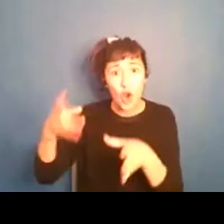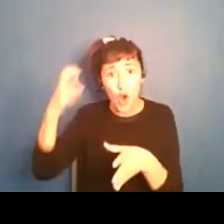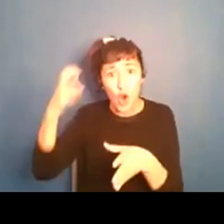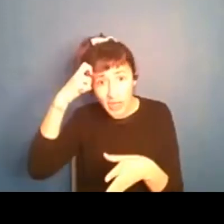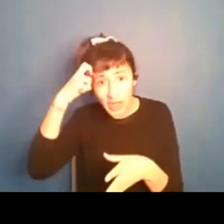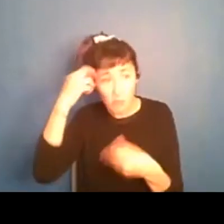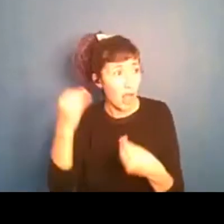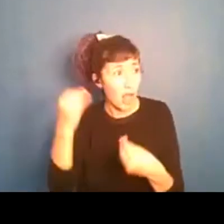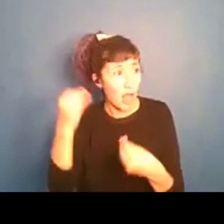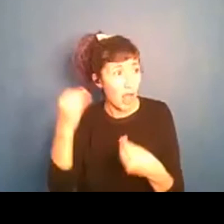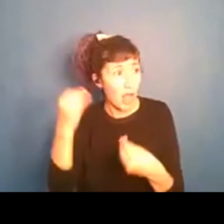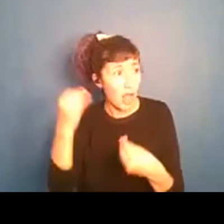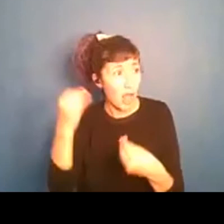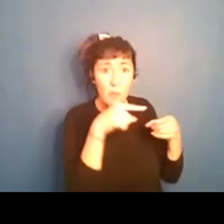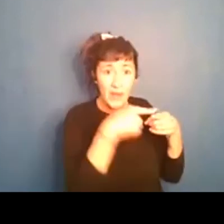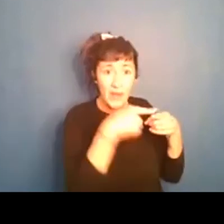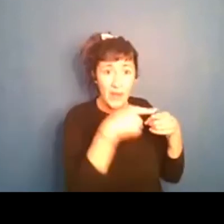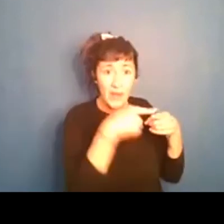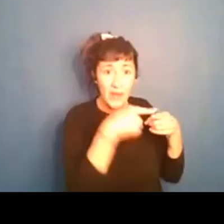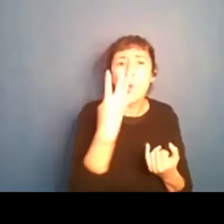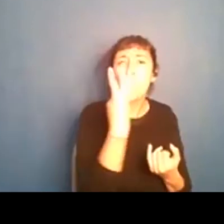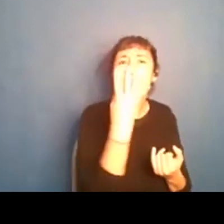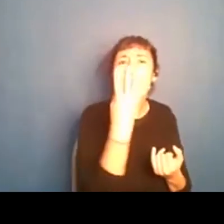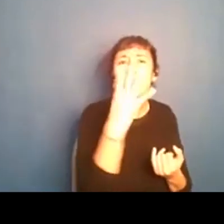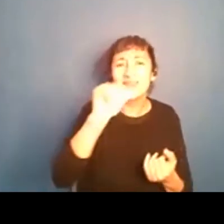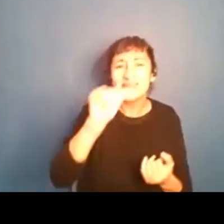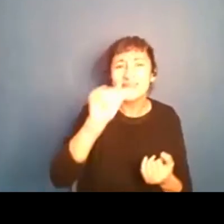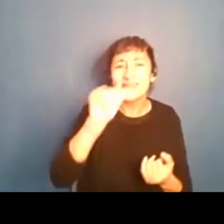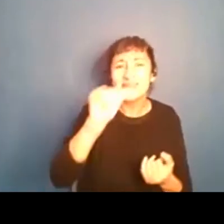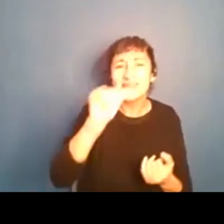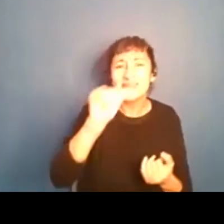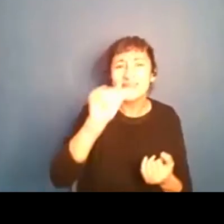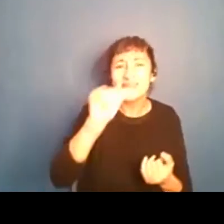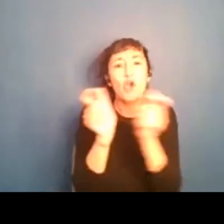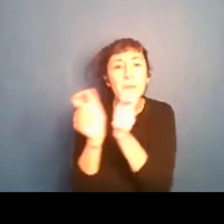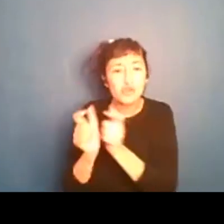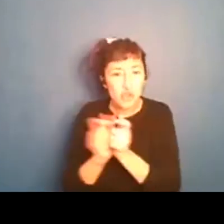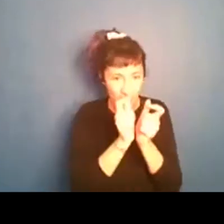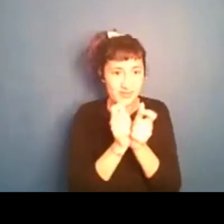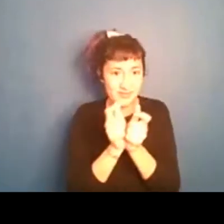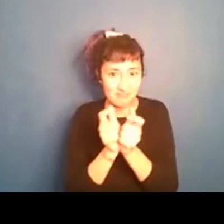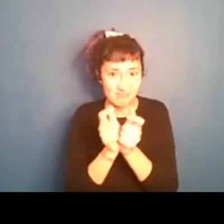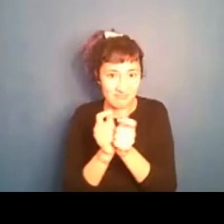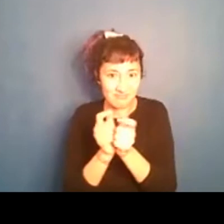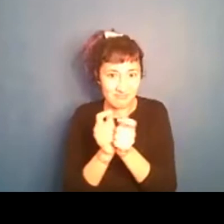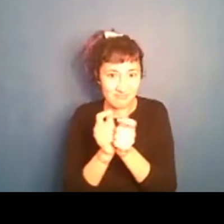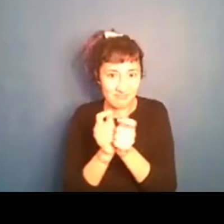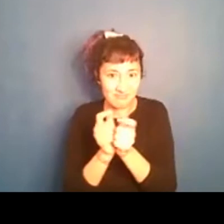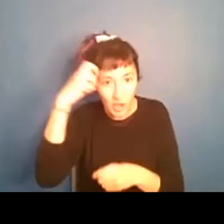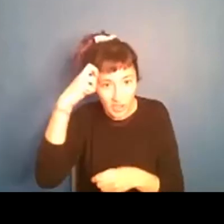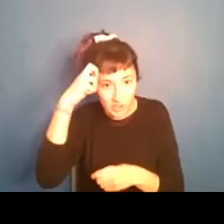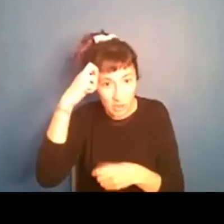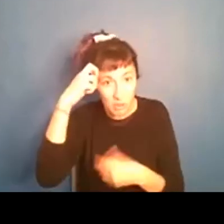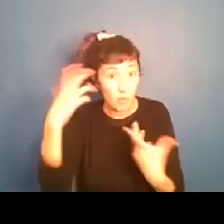partidos políticos. Sabemos que hay 46 comisiones diferentes dentro del Congreso, por lo tanto, un